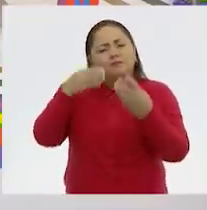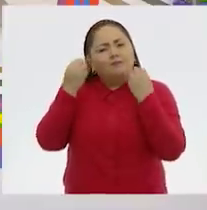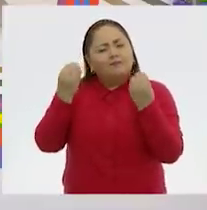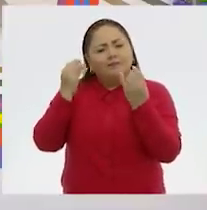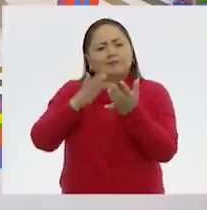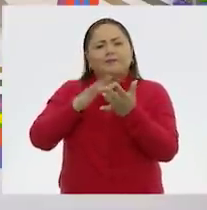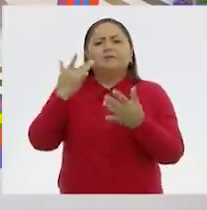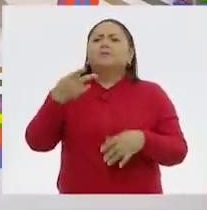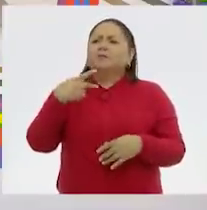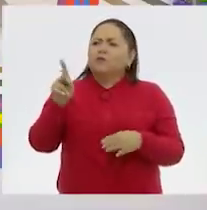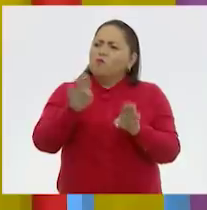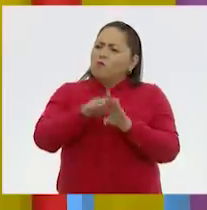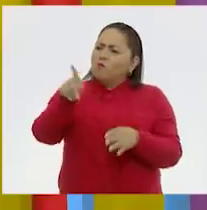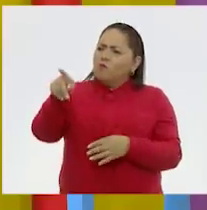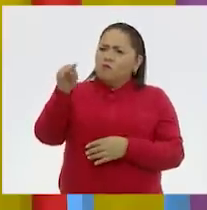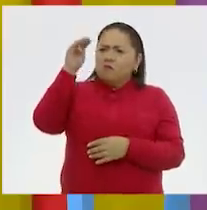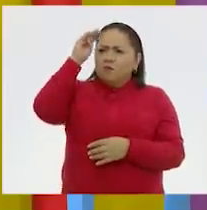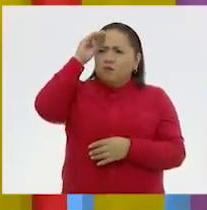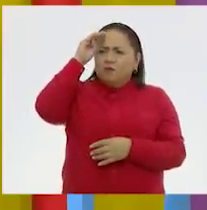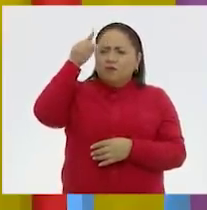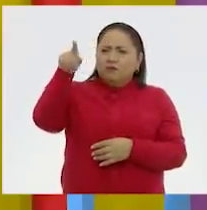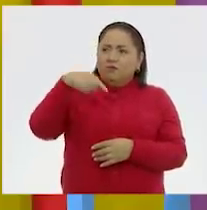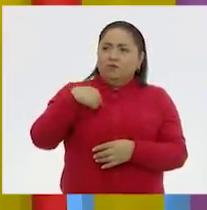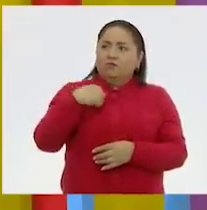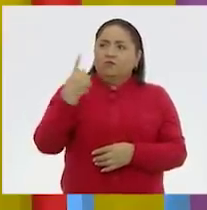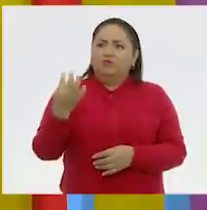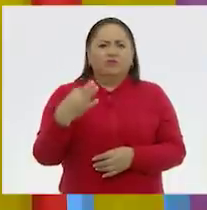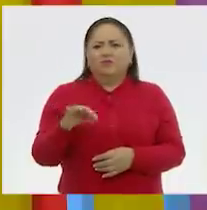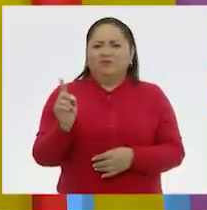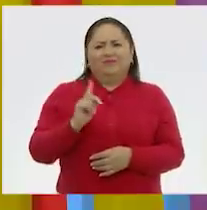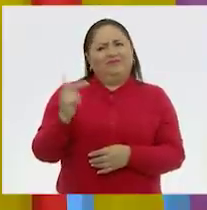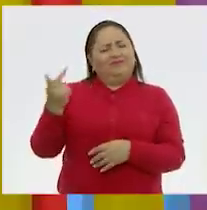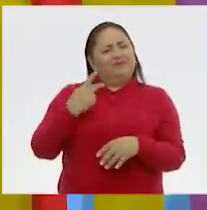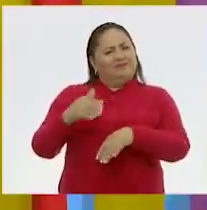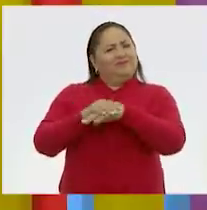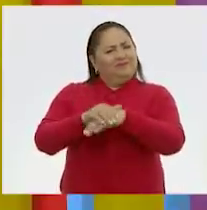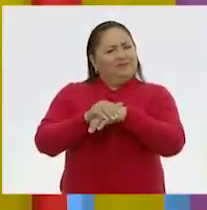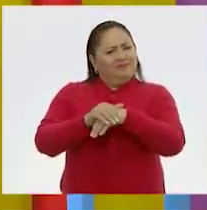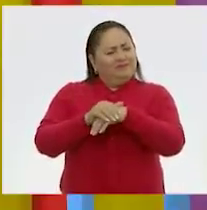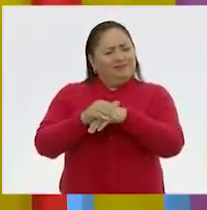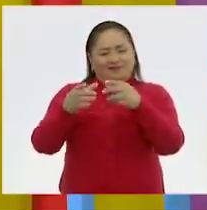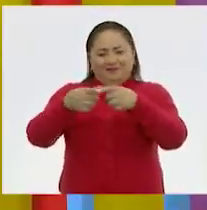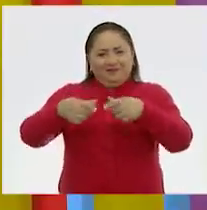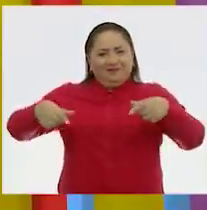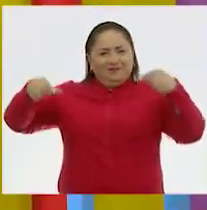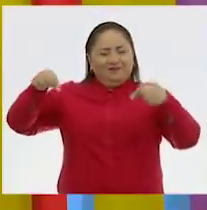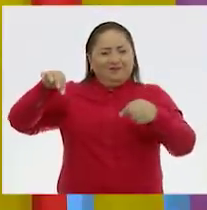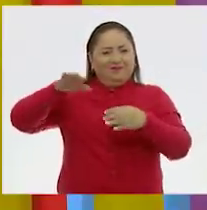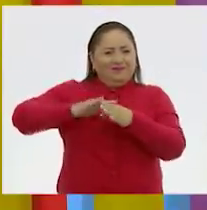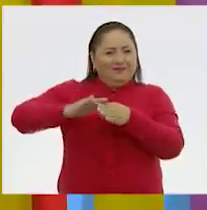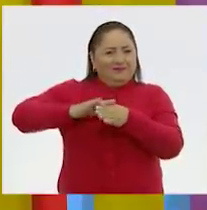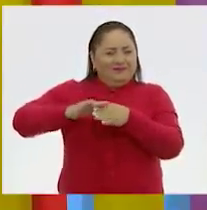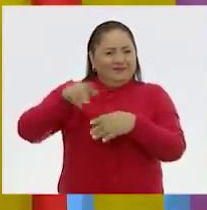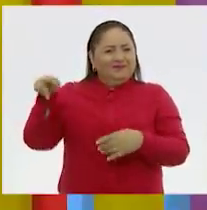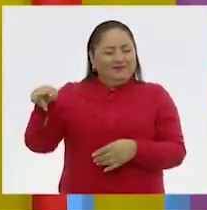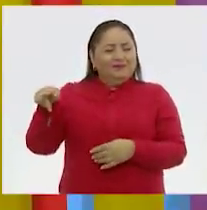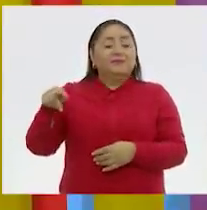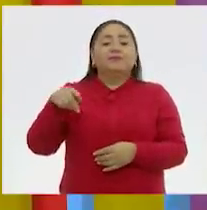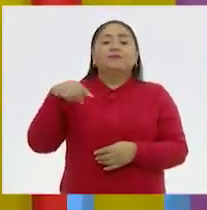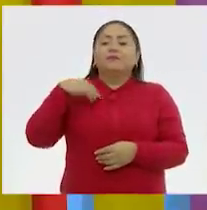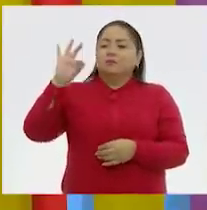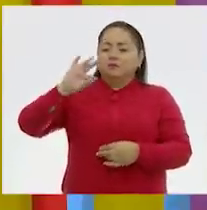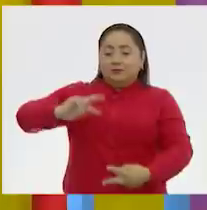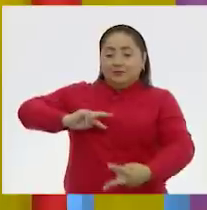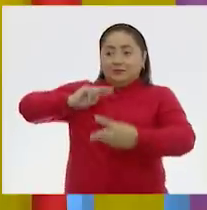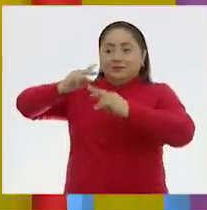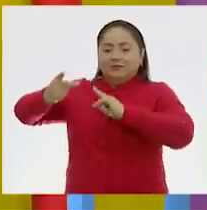pero ¿cómo pudiste pensar que yo te iba a hacer una grosería? Sí, somos amigos, Aladín. Bueno, si me hubiera enojado yo también, si hubiera estado en tu